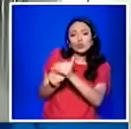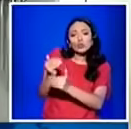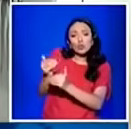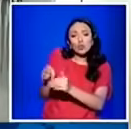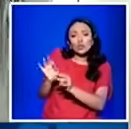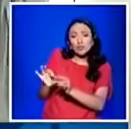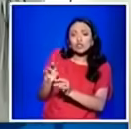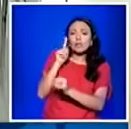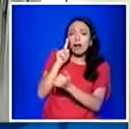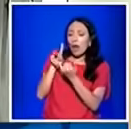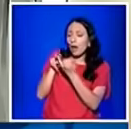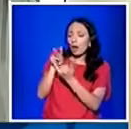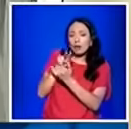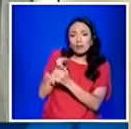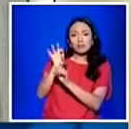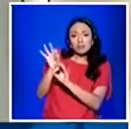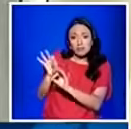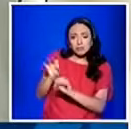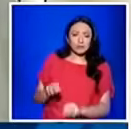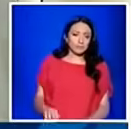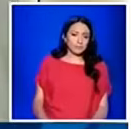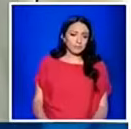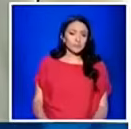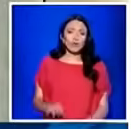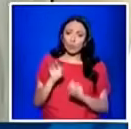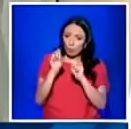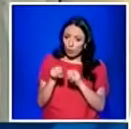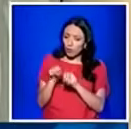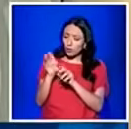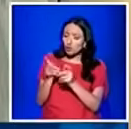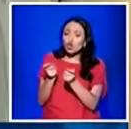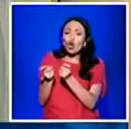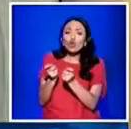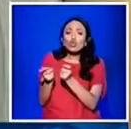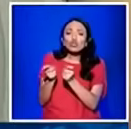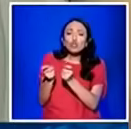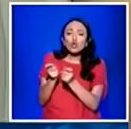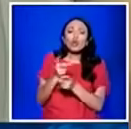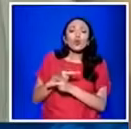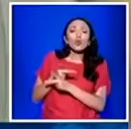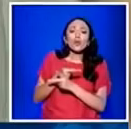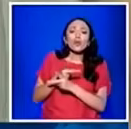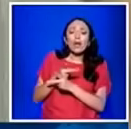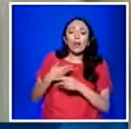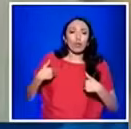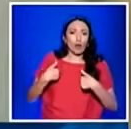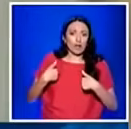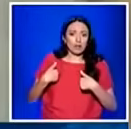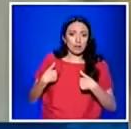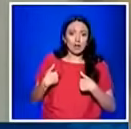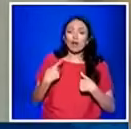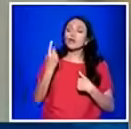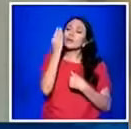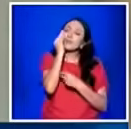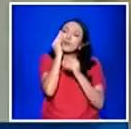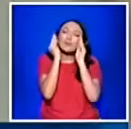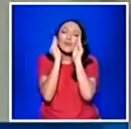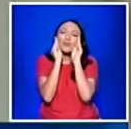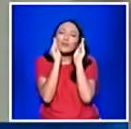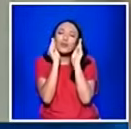adecuado de esterilización y de esta manera podamos controlar también el cuidado de los animales. No es, va más allá de mimos y